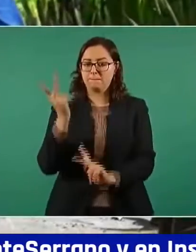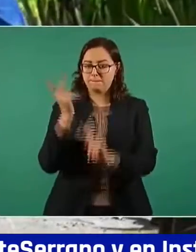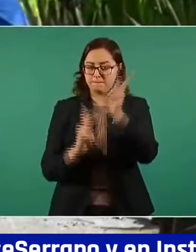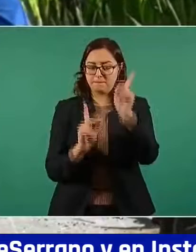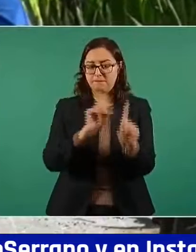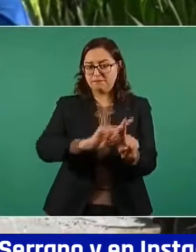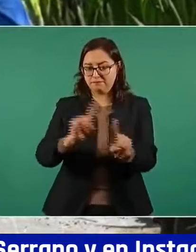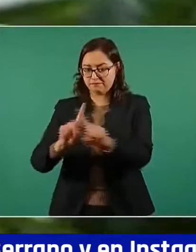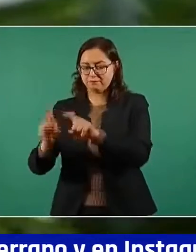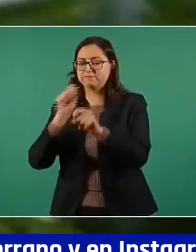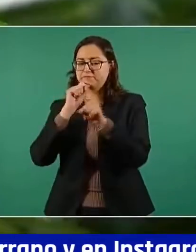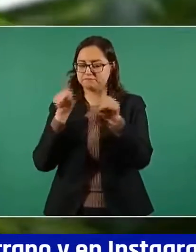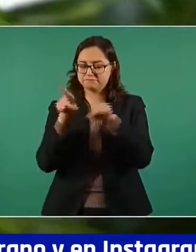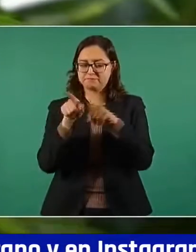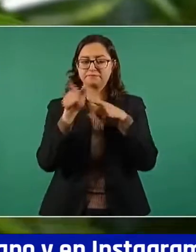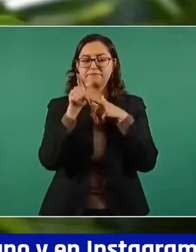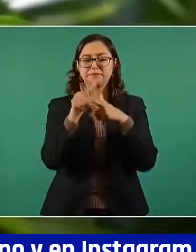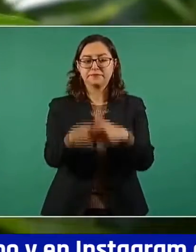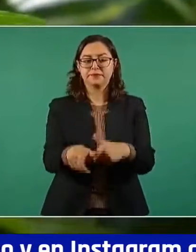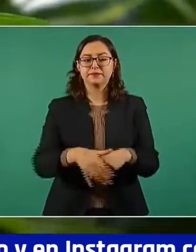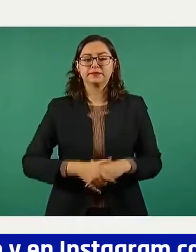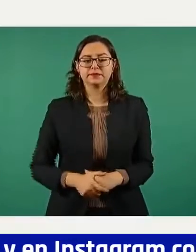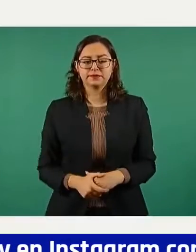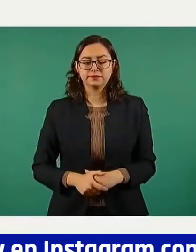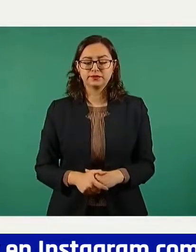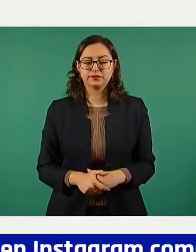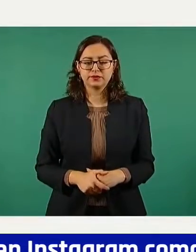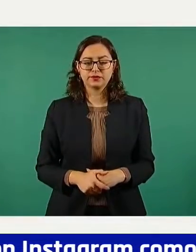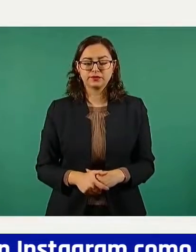ornato en el vivero.